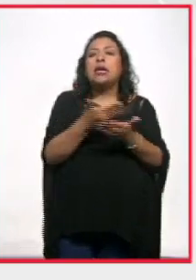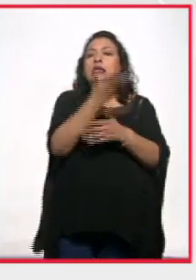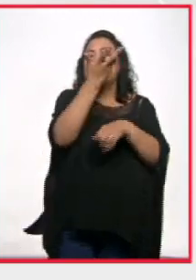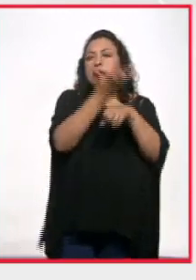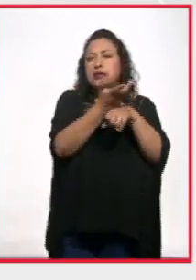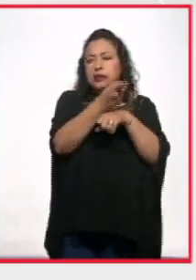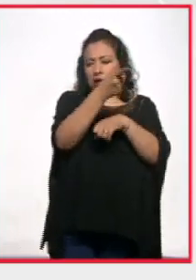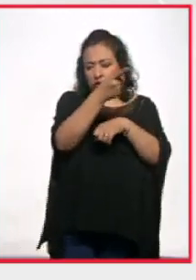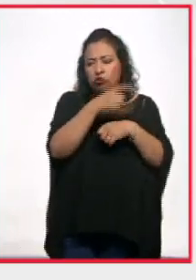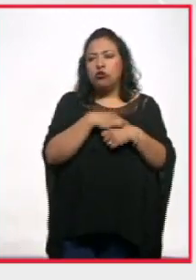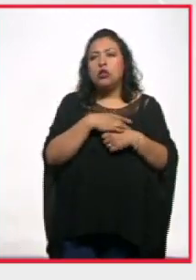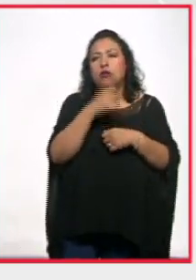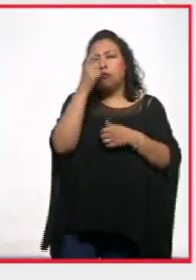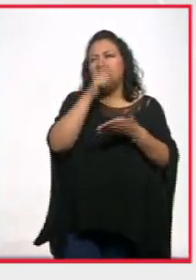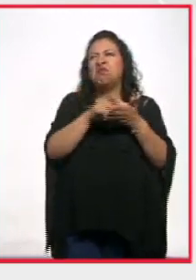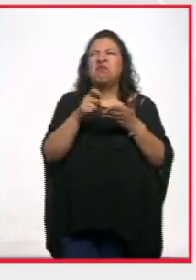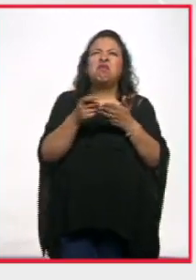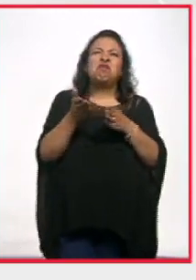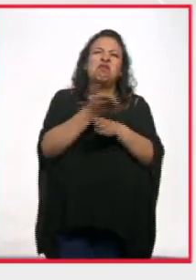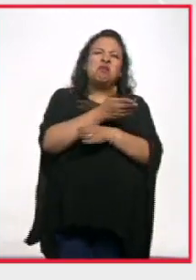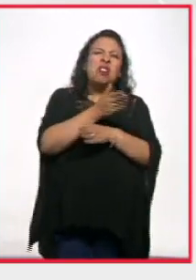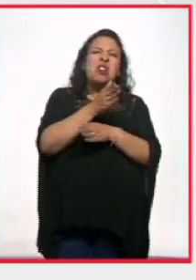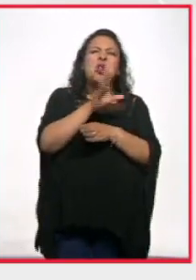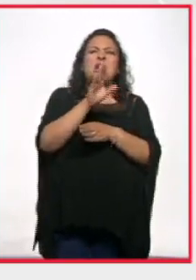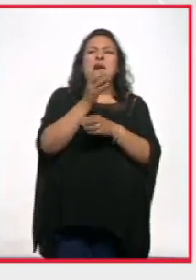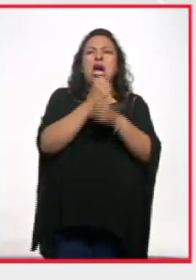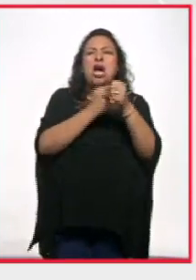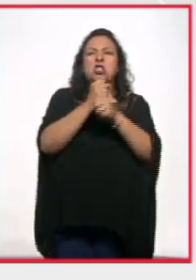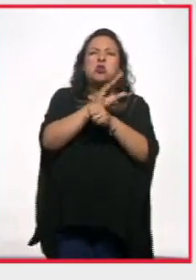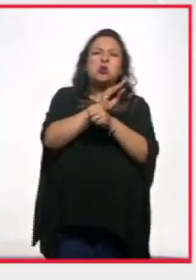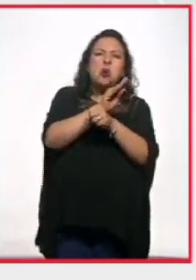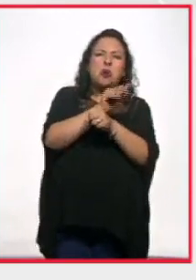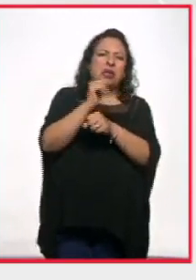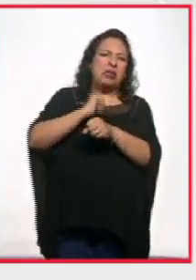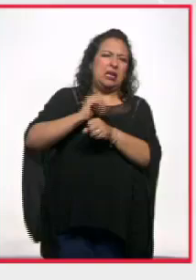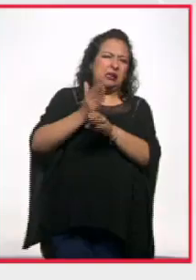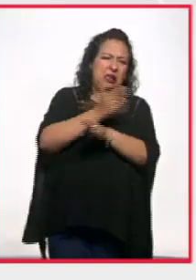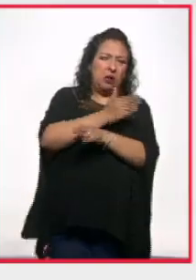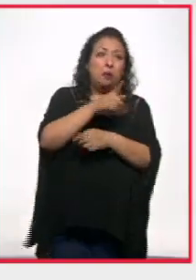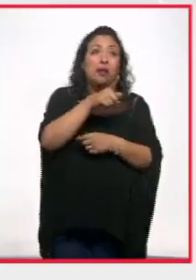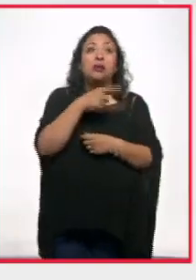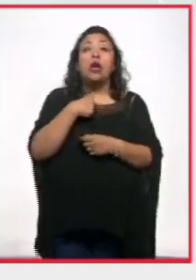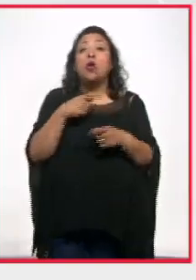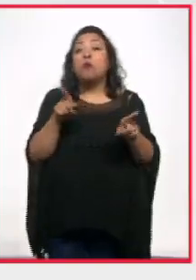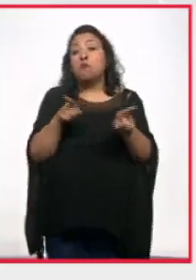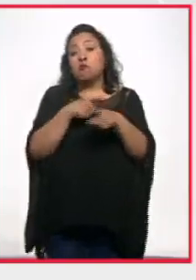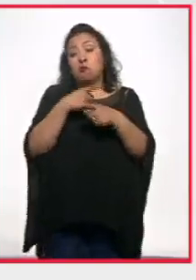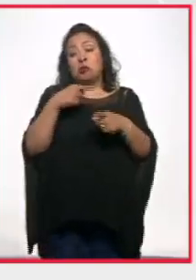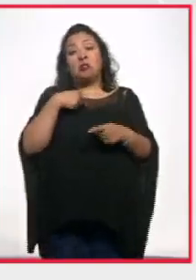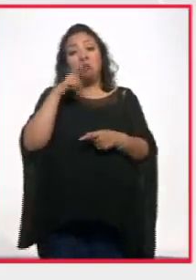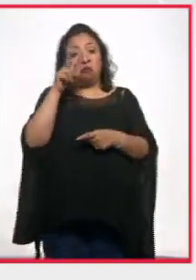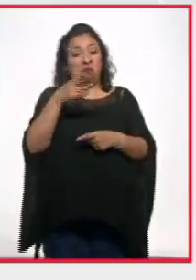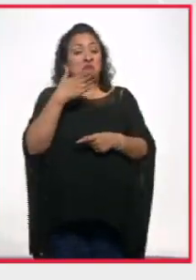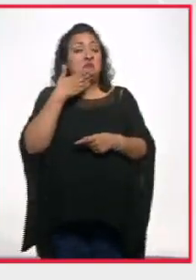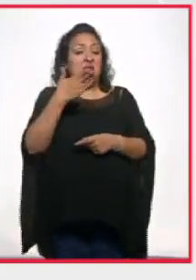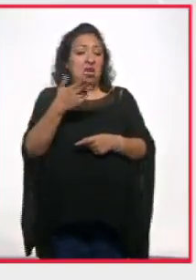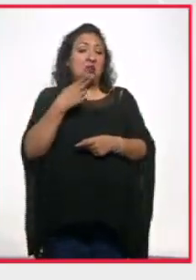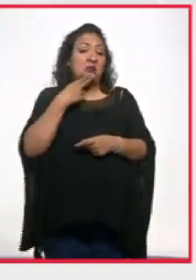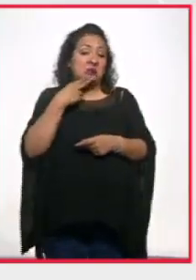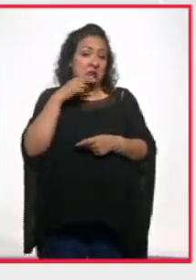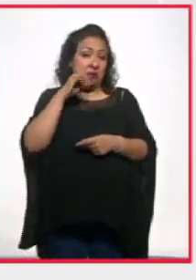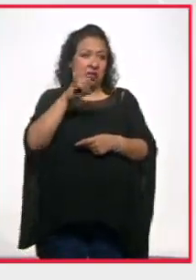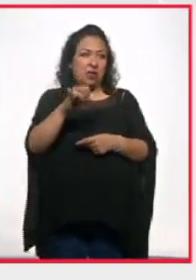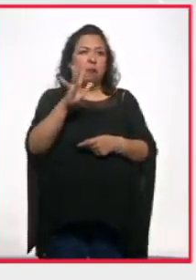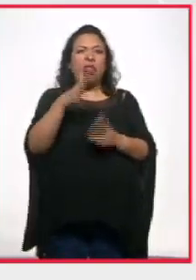norteamericano, la compuso a mediados de los 90s, del siglo pasado. Es una música que me parece muy efectiva. Es como